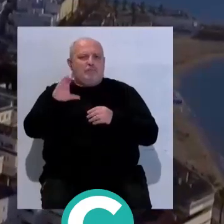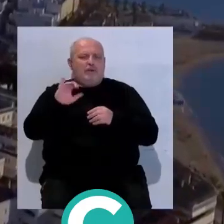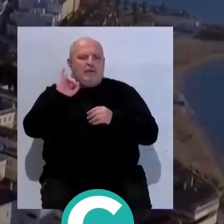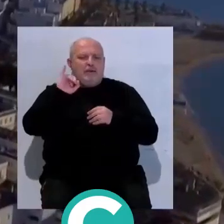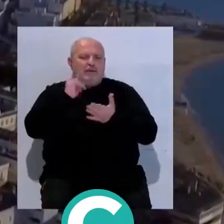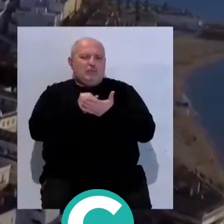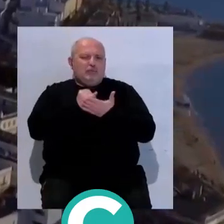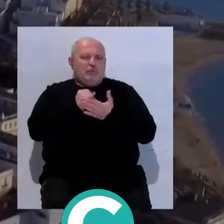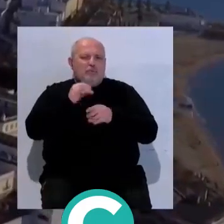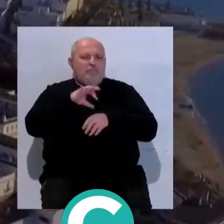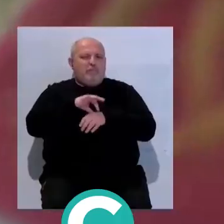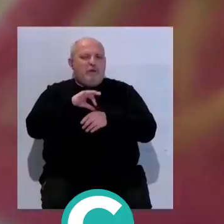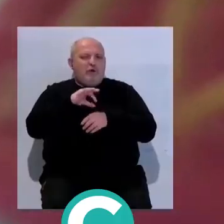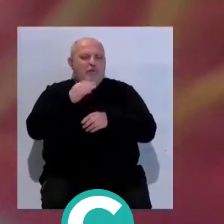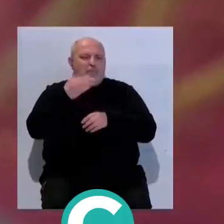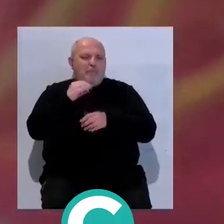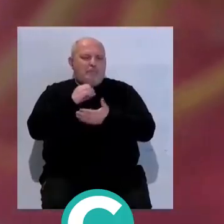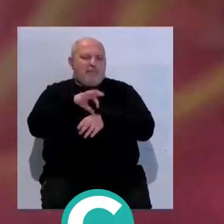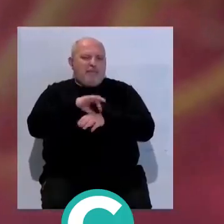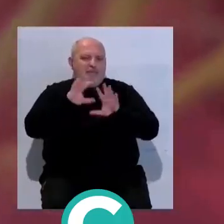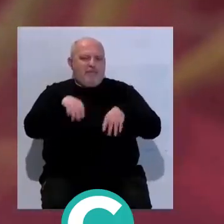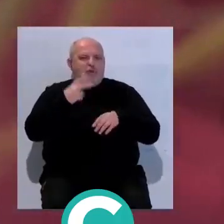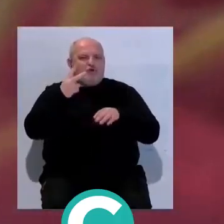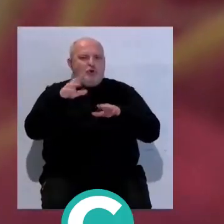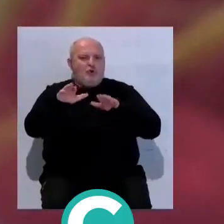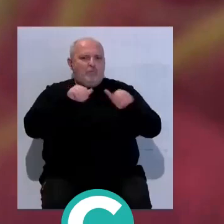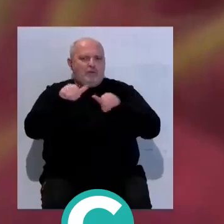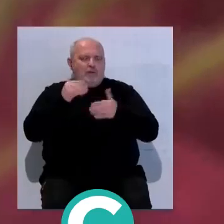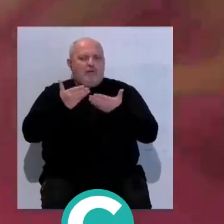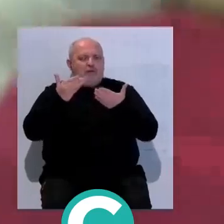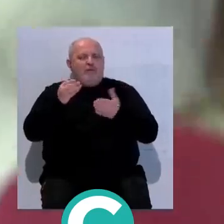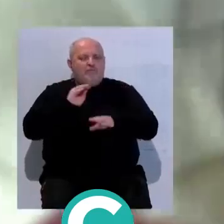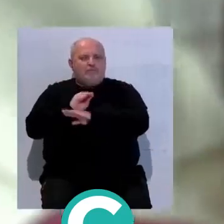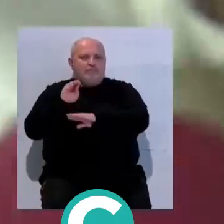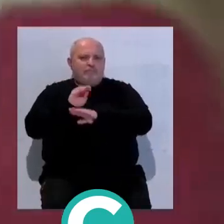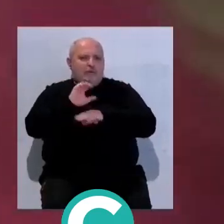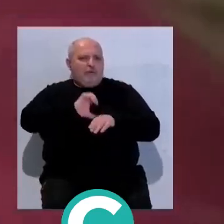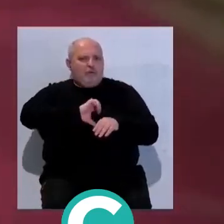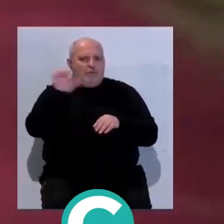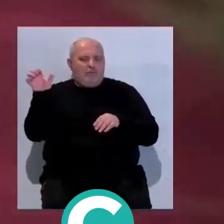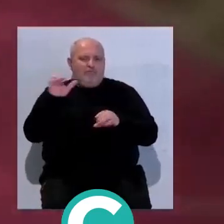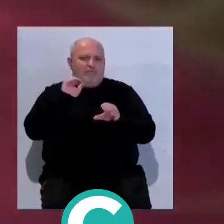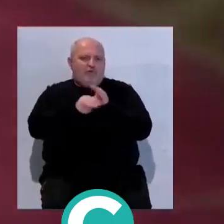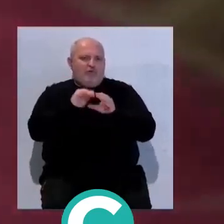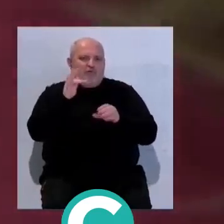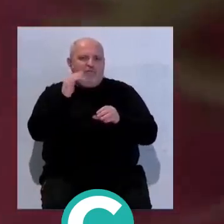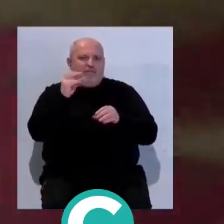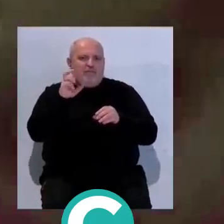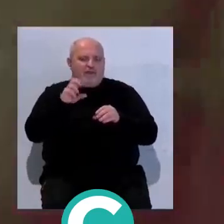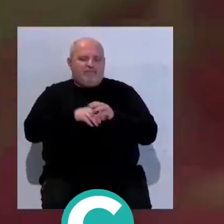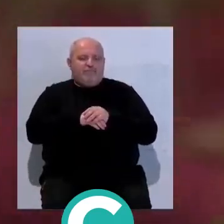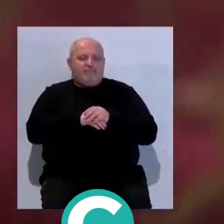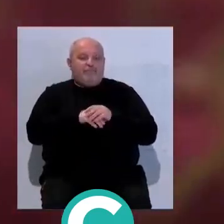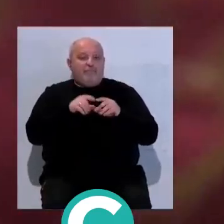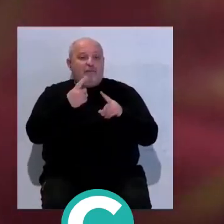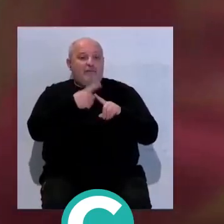de Investigación Biomédica de Cádiz a través de 2 convocatorias de ayudas con financiación europea de fondos FEDER. Los